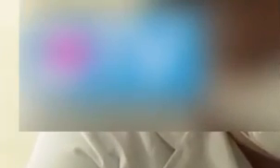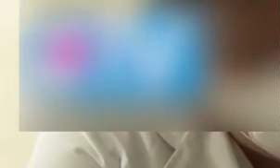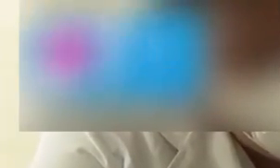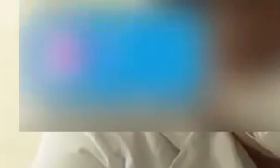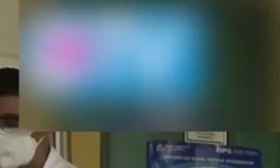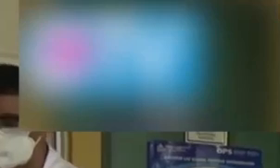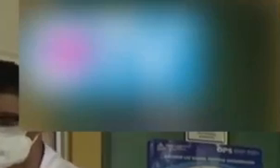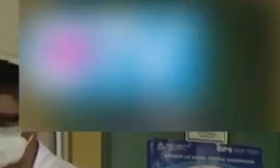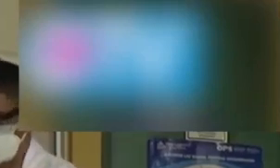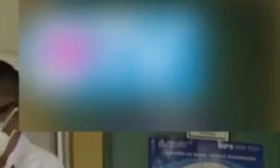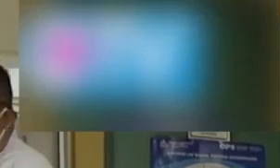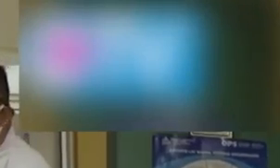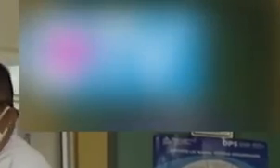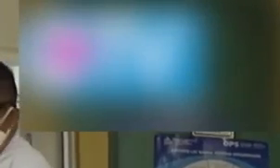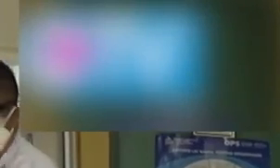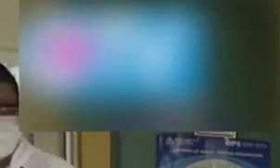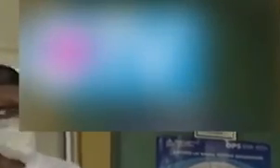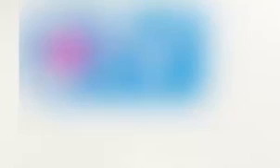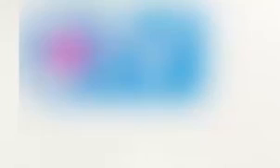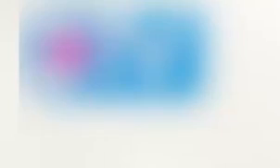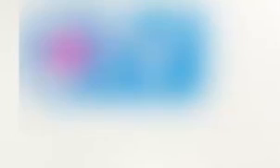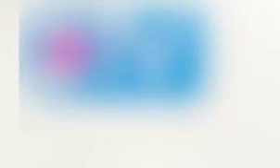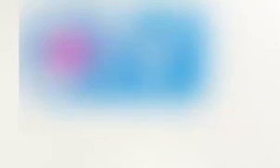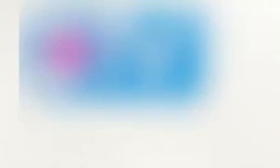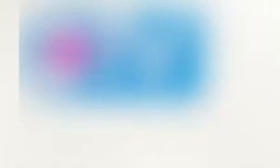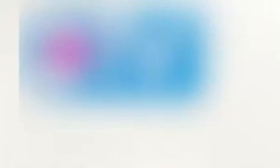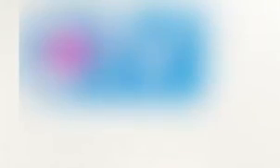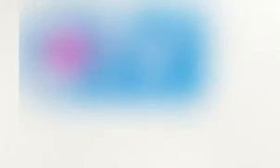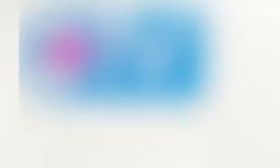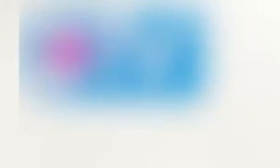programación del día de mañana. Para Noticias 12, Gabriela Solórzano.